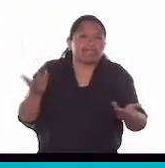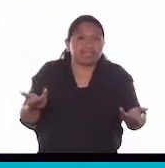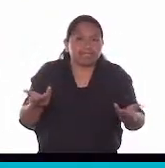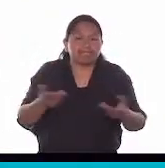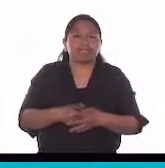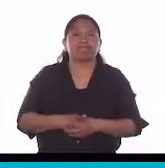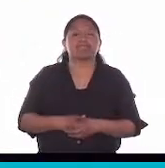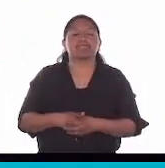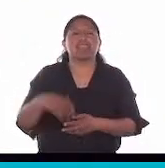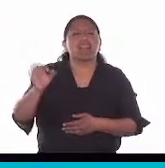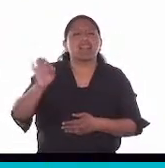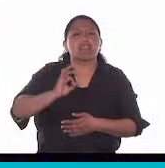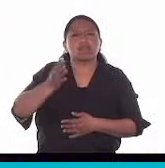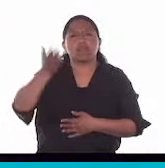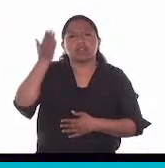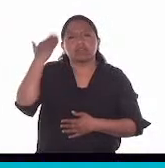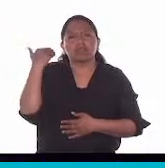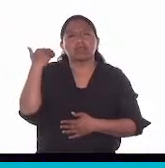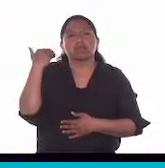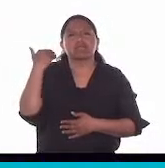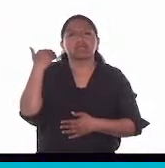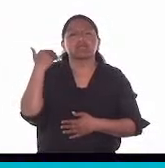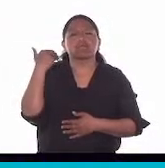el año pasado